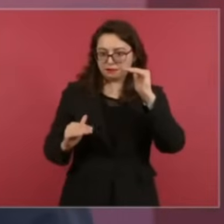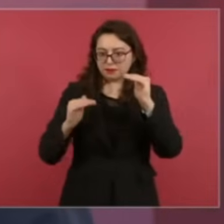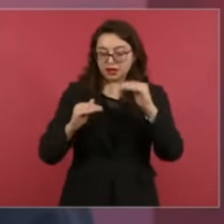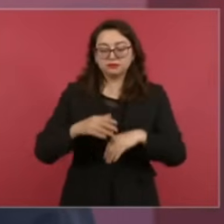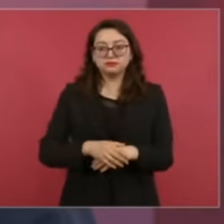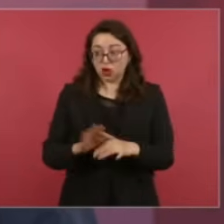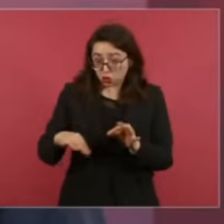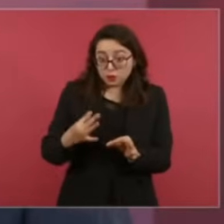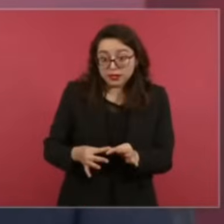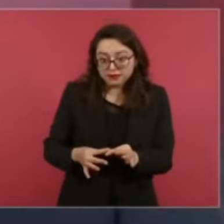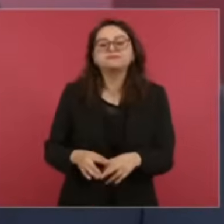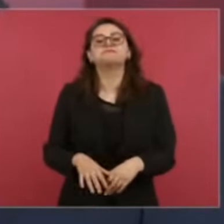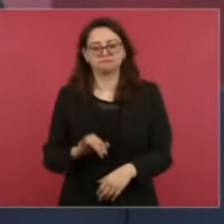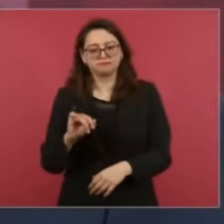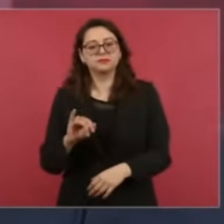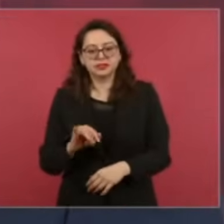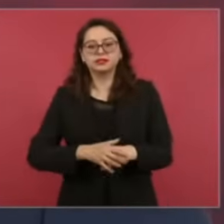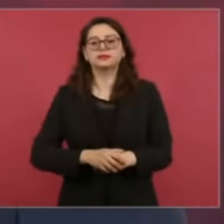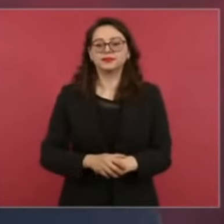¿En qué hemos cumplido